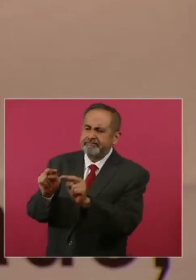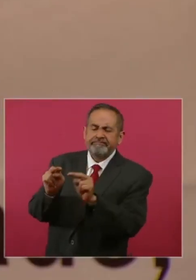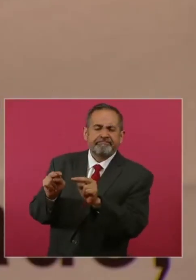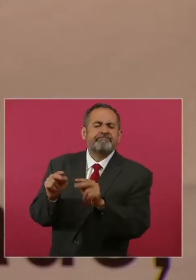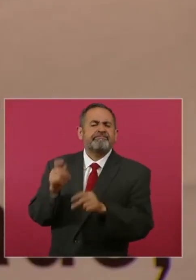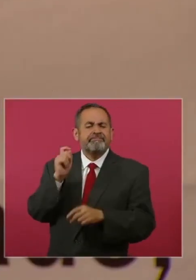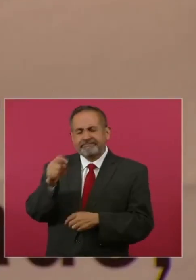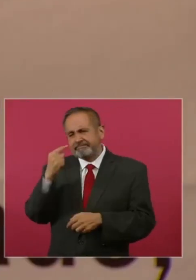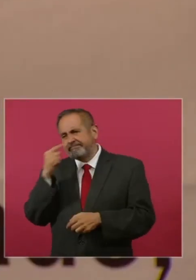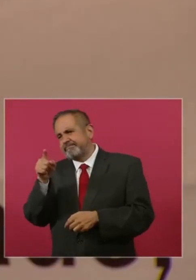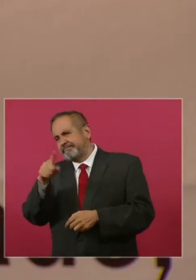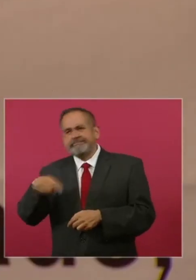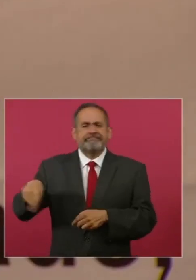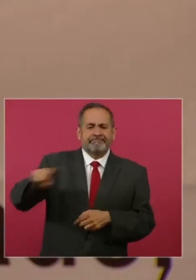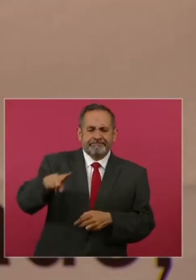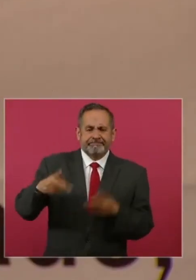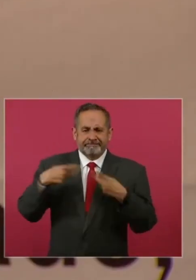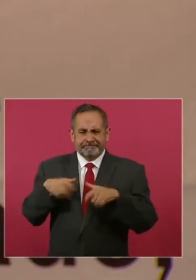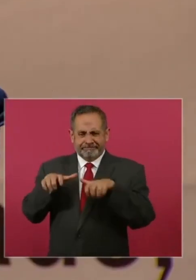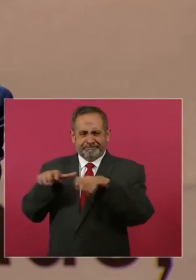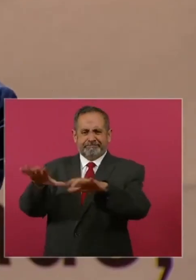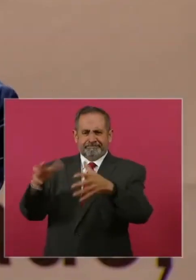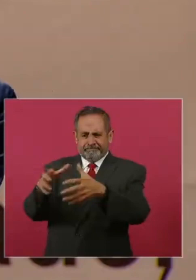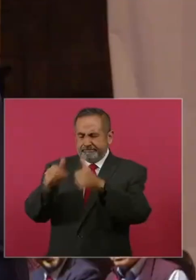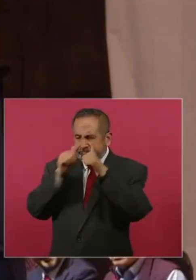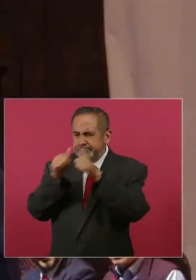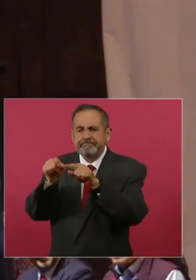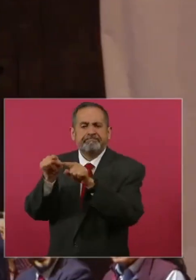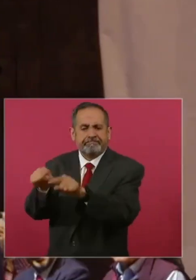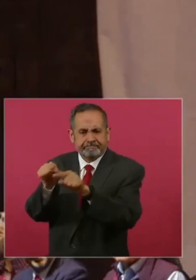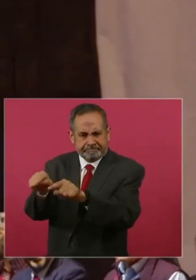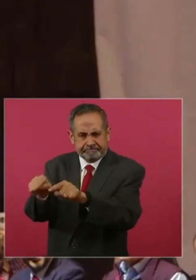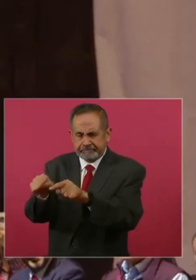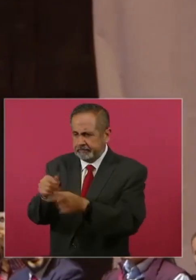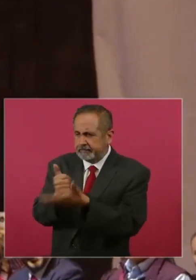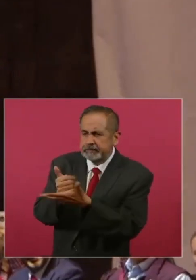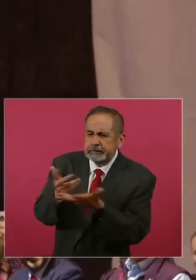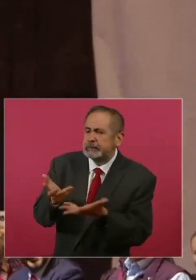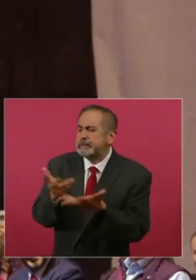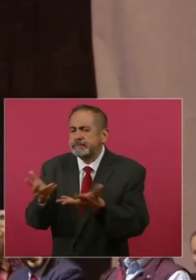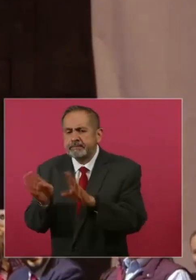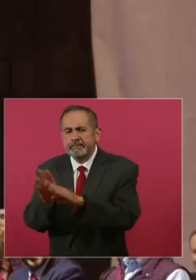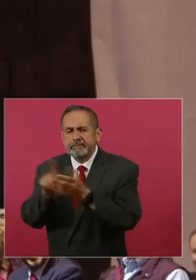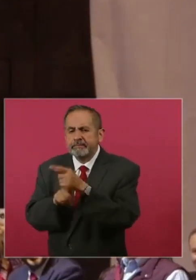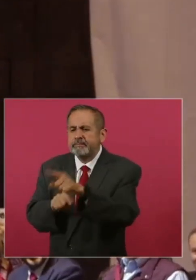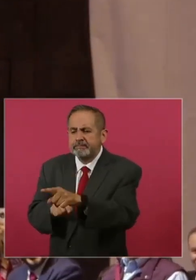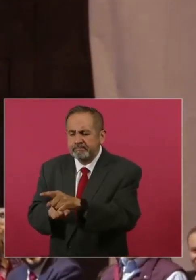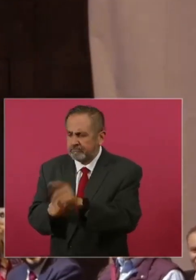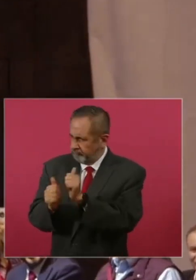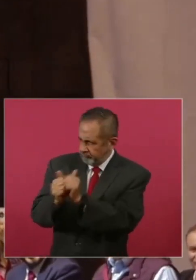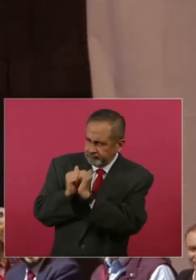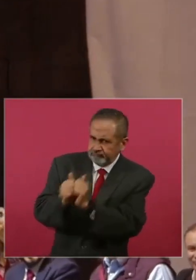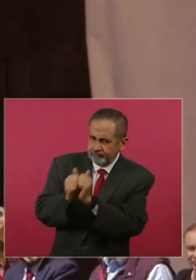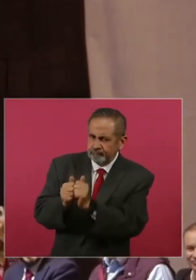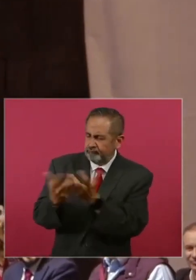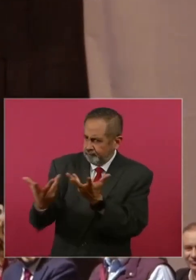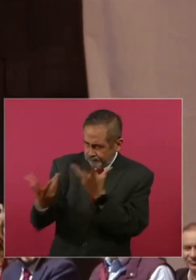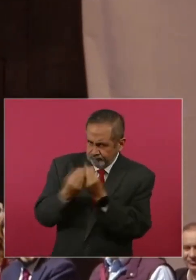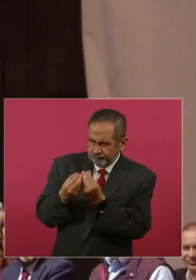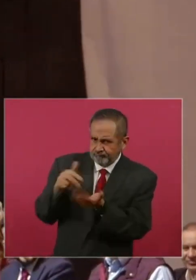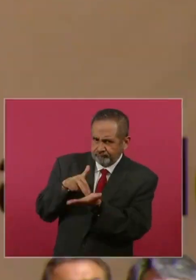careful. Siempre. We have to look atender out. Siempre. We have to continue. Caminar